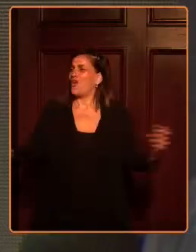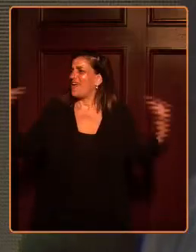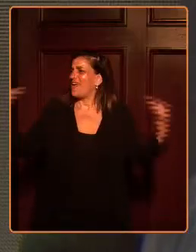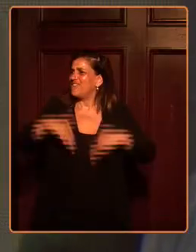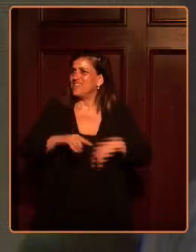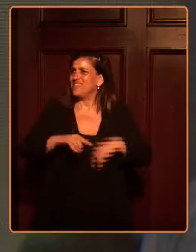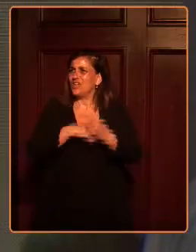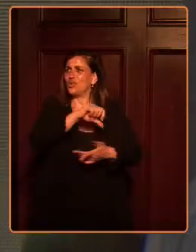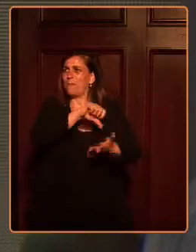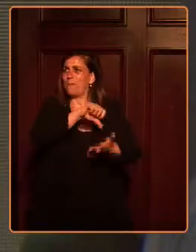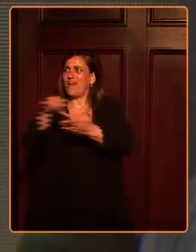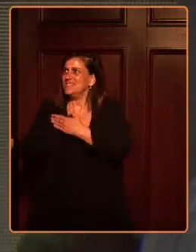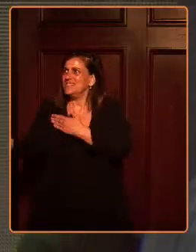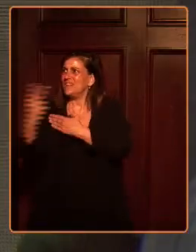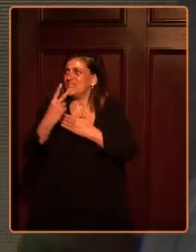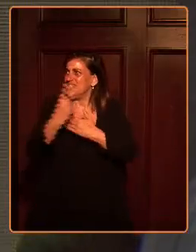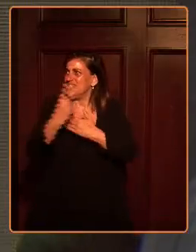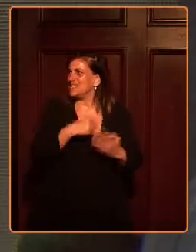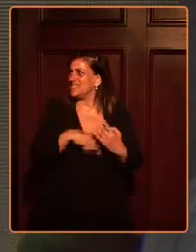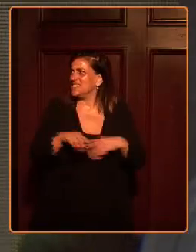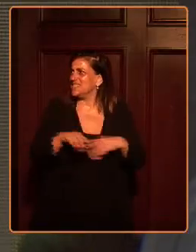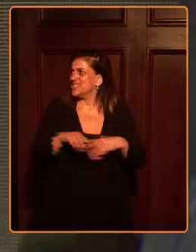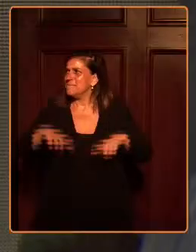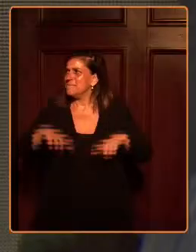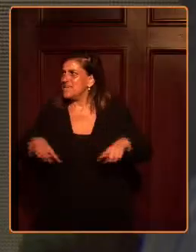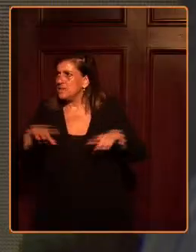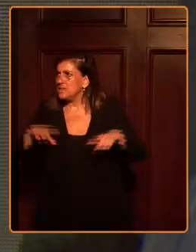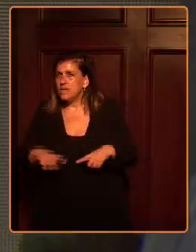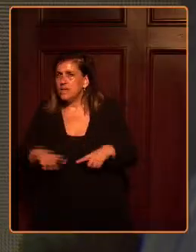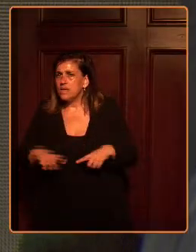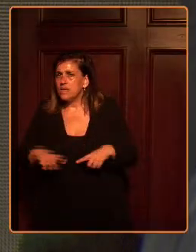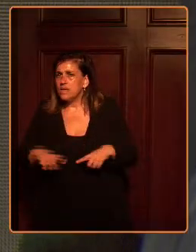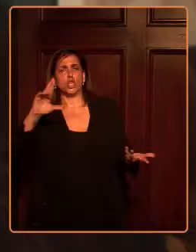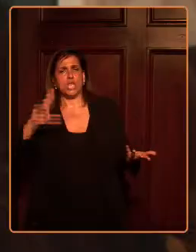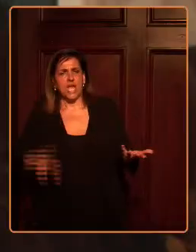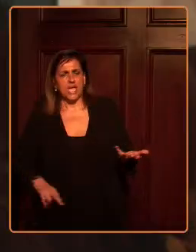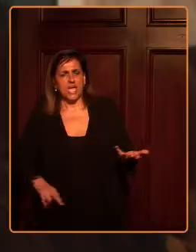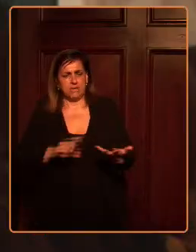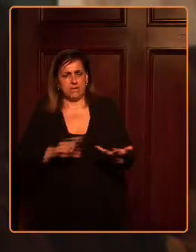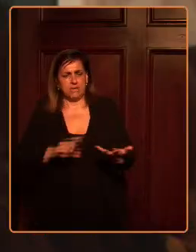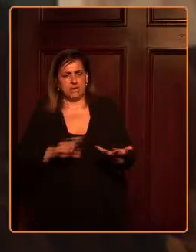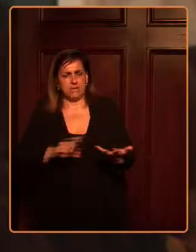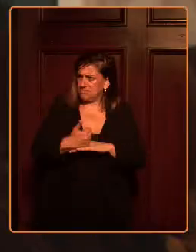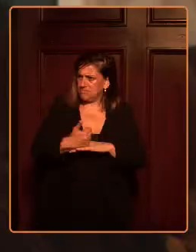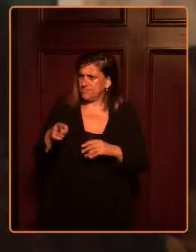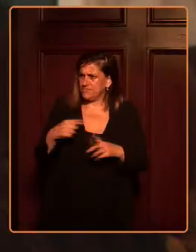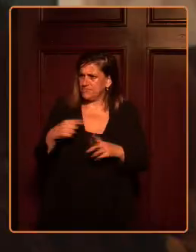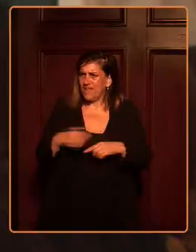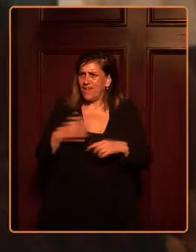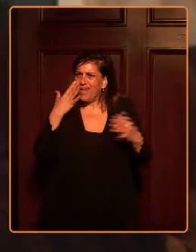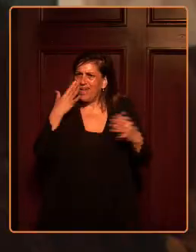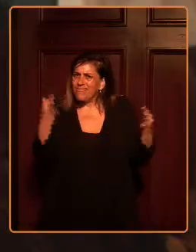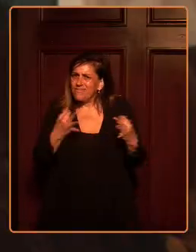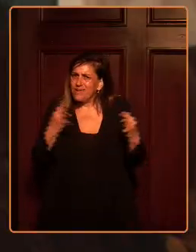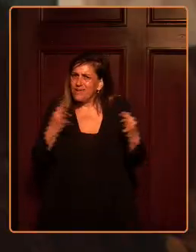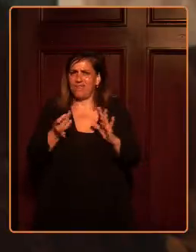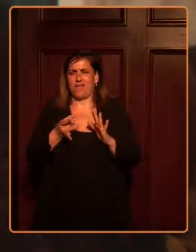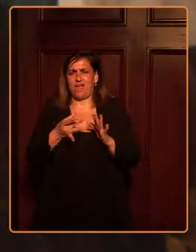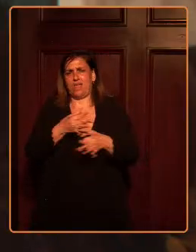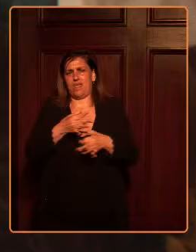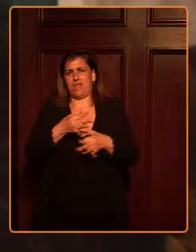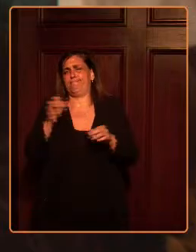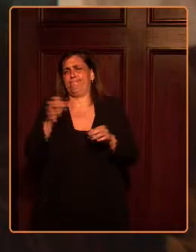fuera. Tenemos ministros incluso de Costa Rica aquí presentes. Realmente la convocatoria